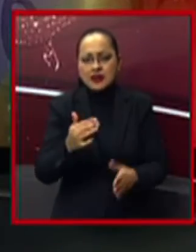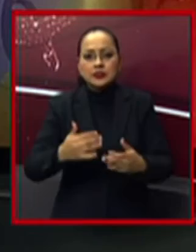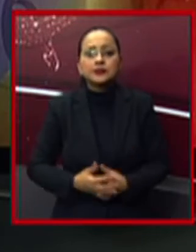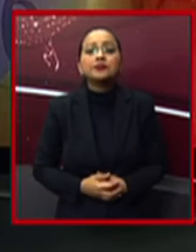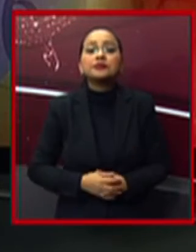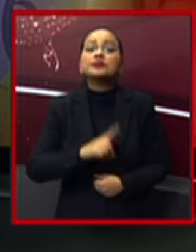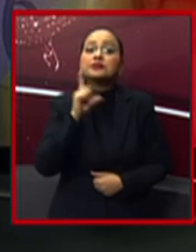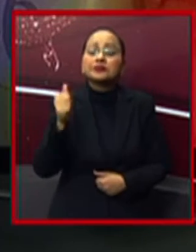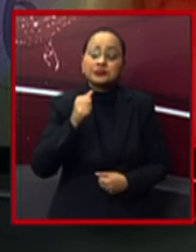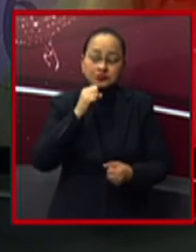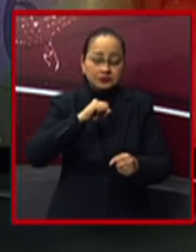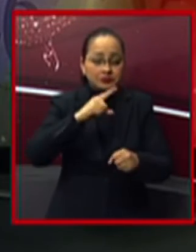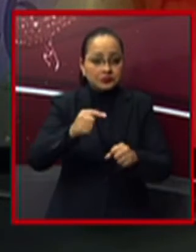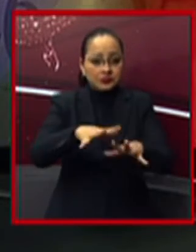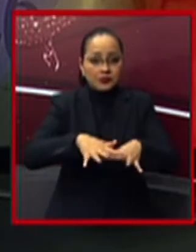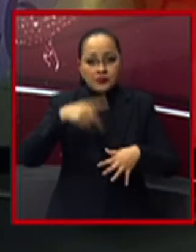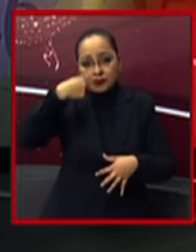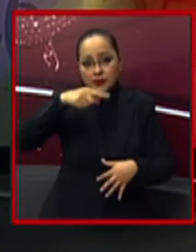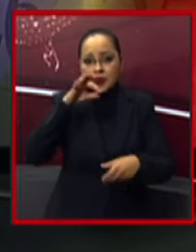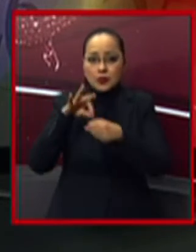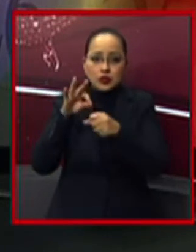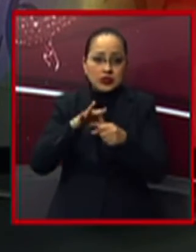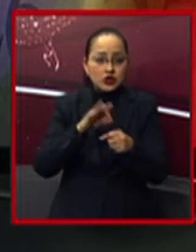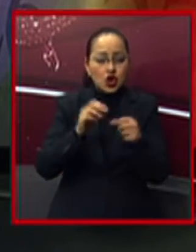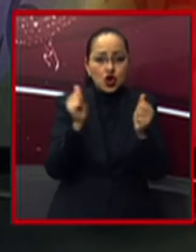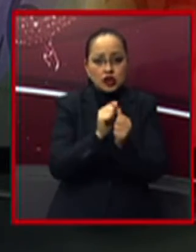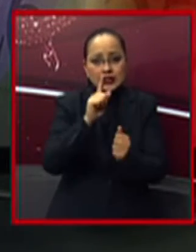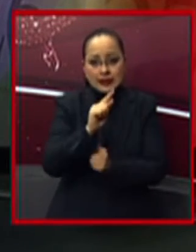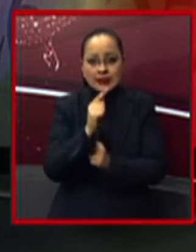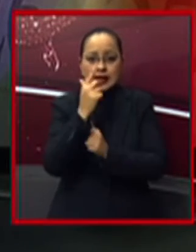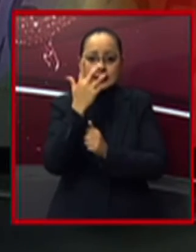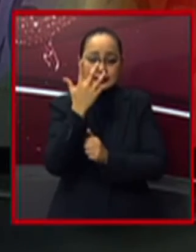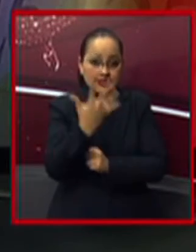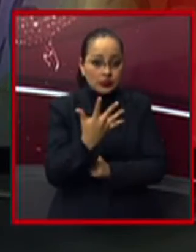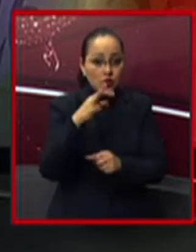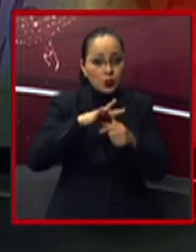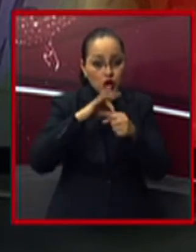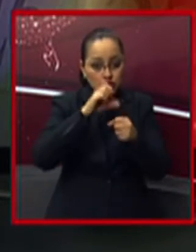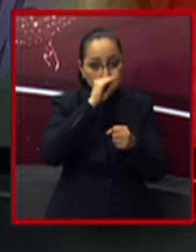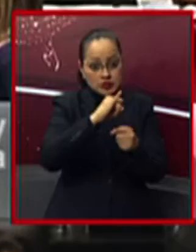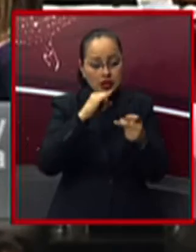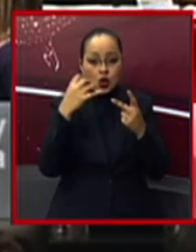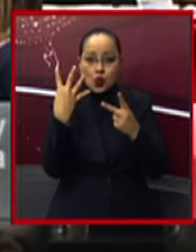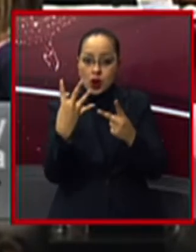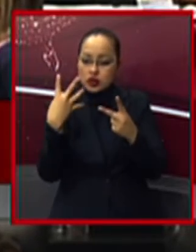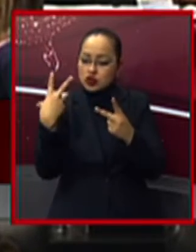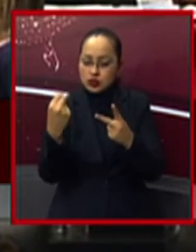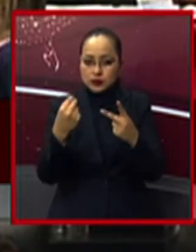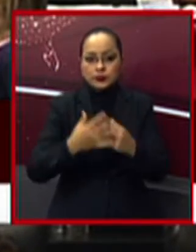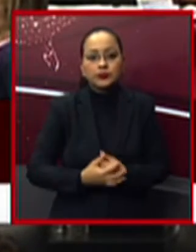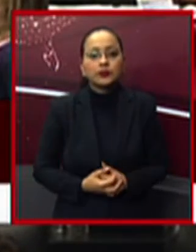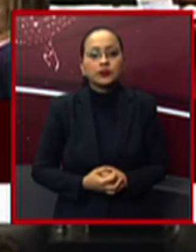Finalmente, la minuta fue puesta a votación nominal y se avaló con 75 votos a favor y 4 en contra.